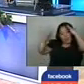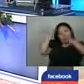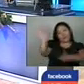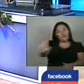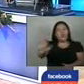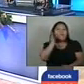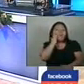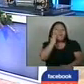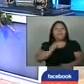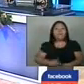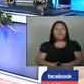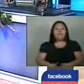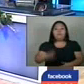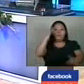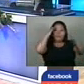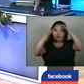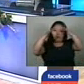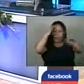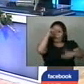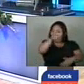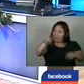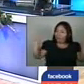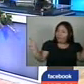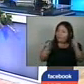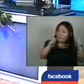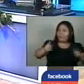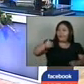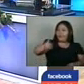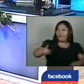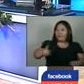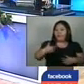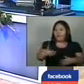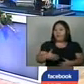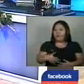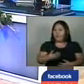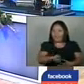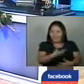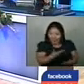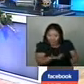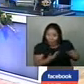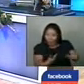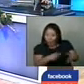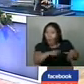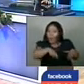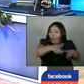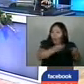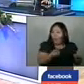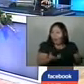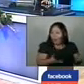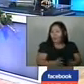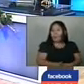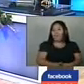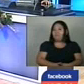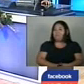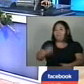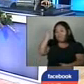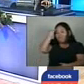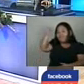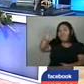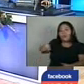Bueno, y saludos a todos los que han estado, por supuesto, celebrando el fin de año. Que nos manden esas recetas. Ah, sí. Buena idea,